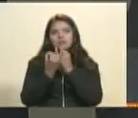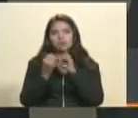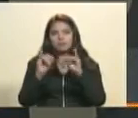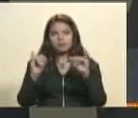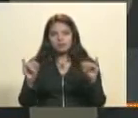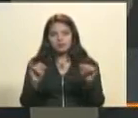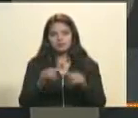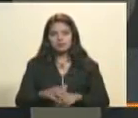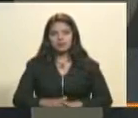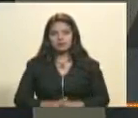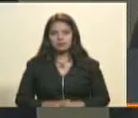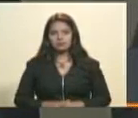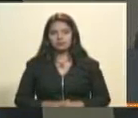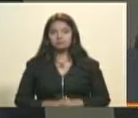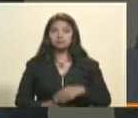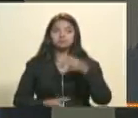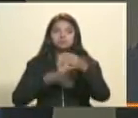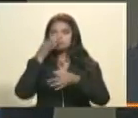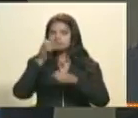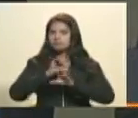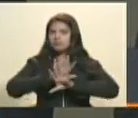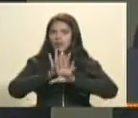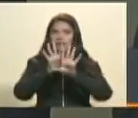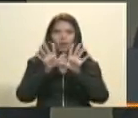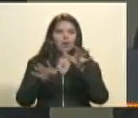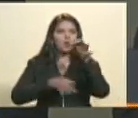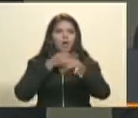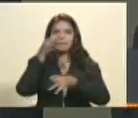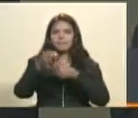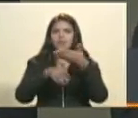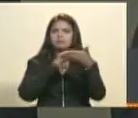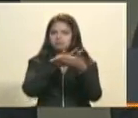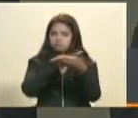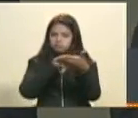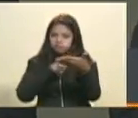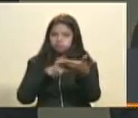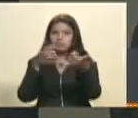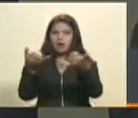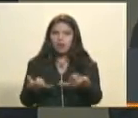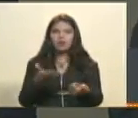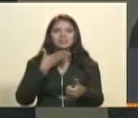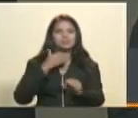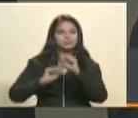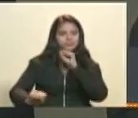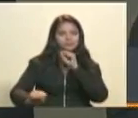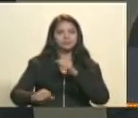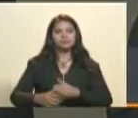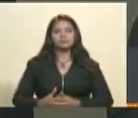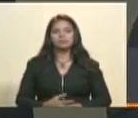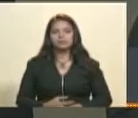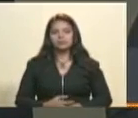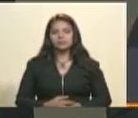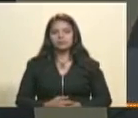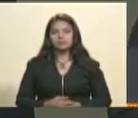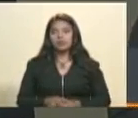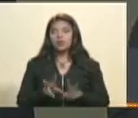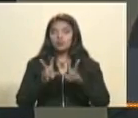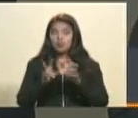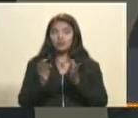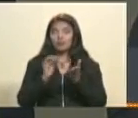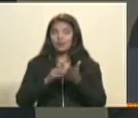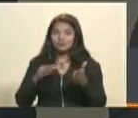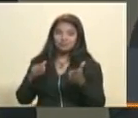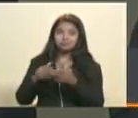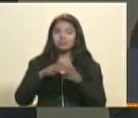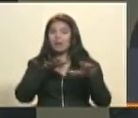independencia, que explica claramente en la lectura que vamos a hacer nuestro rechazo a esta nueva agresión